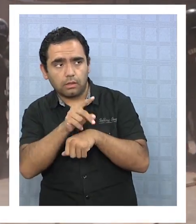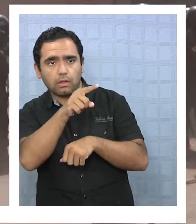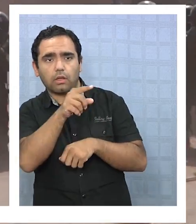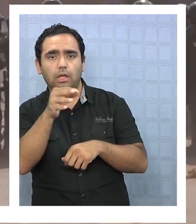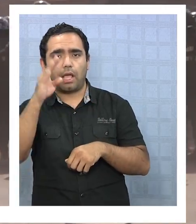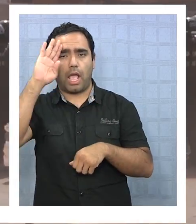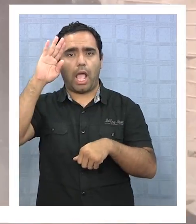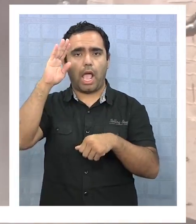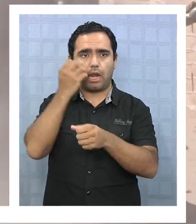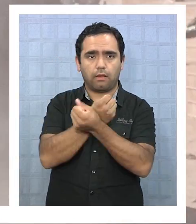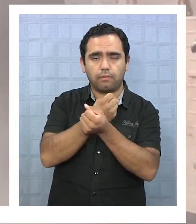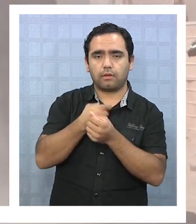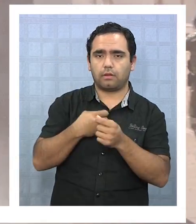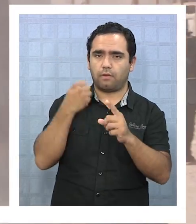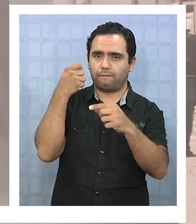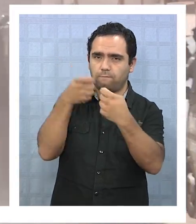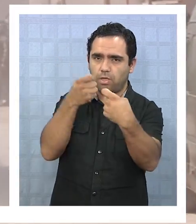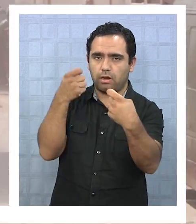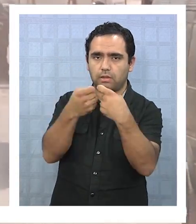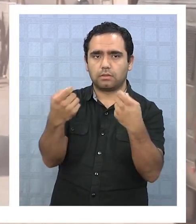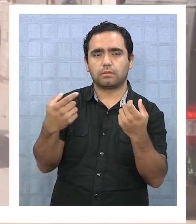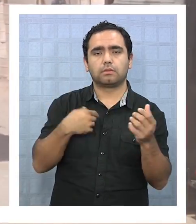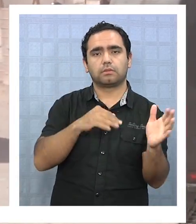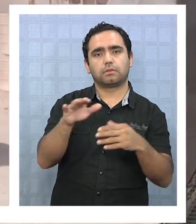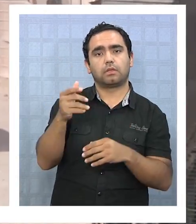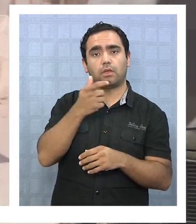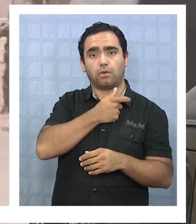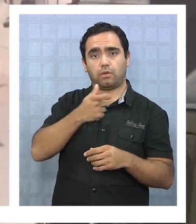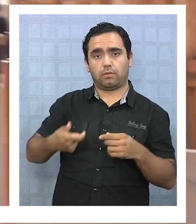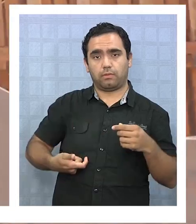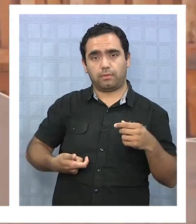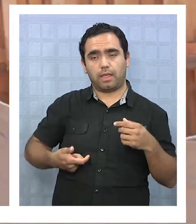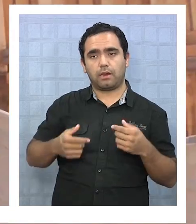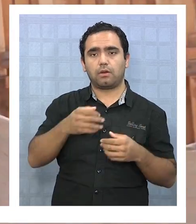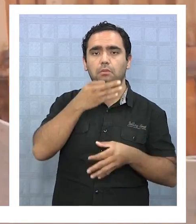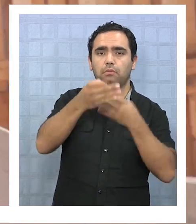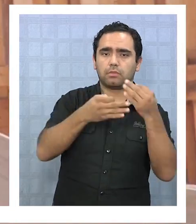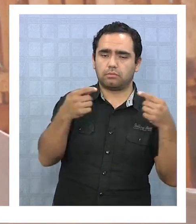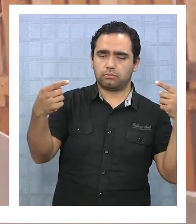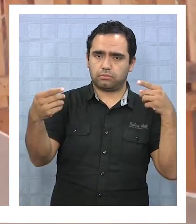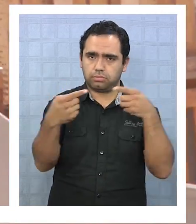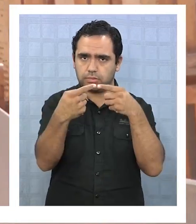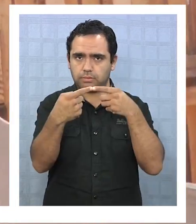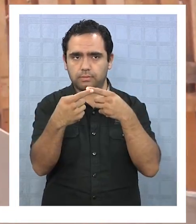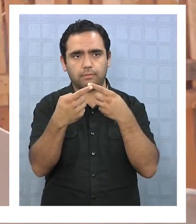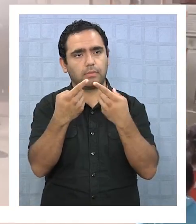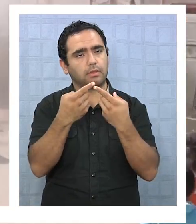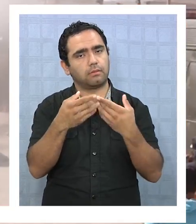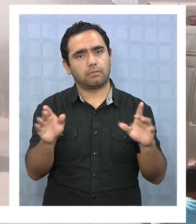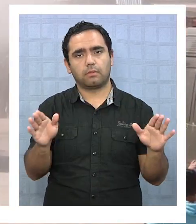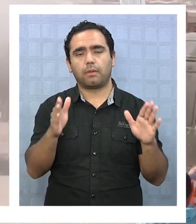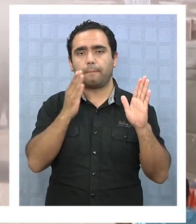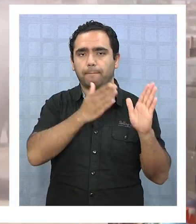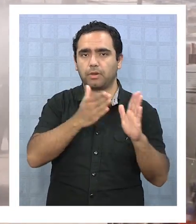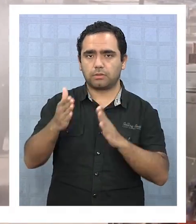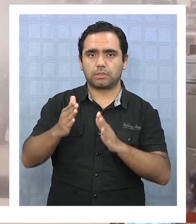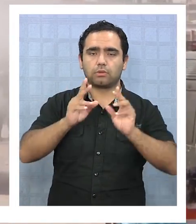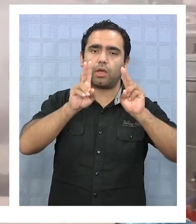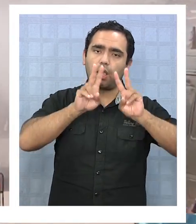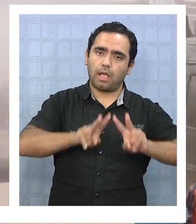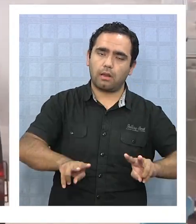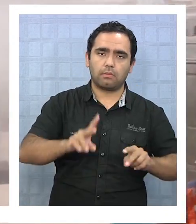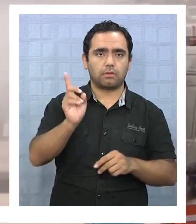de carabineros durante el desalojo, contradiciendo la versión de la gobernación provincial, la cual aseguró que el proceso se realizó en total calma.